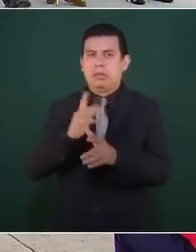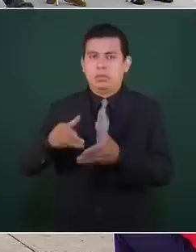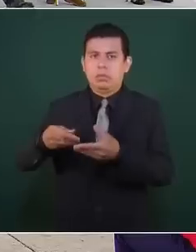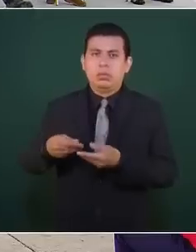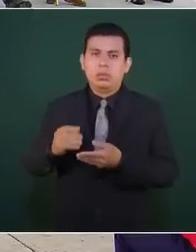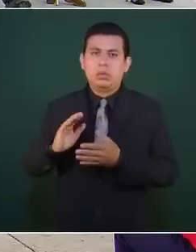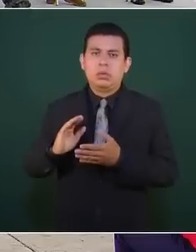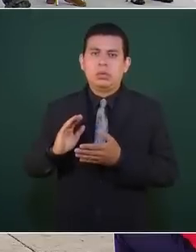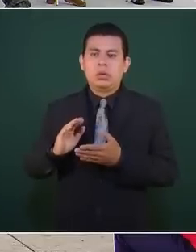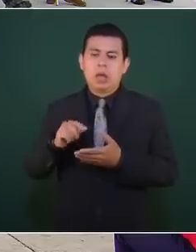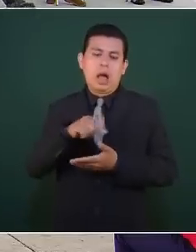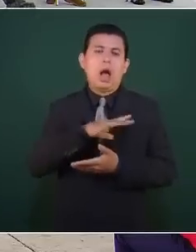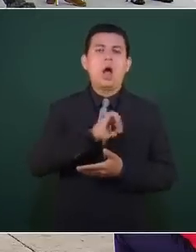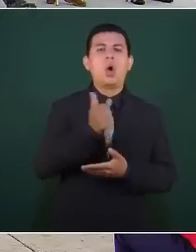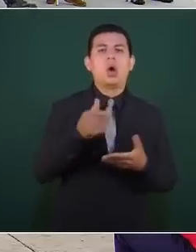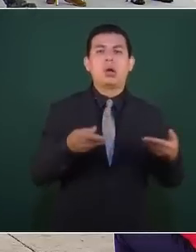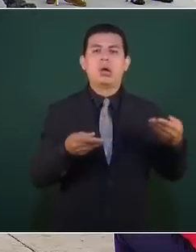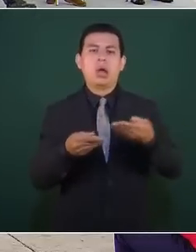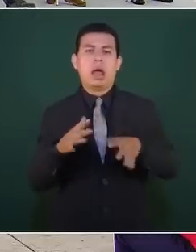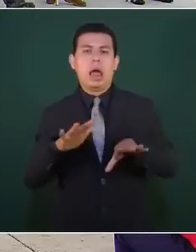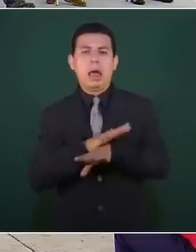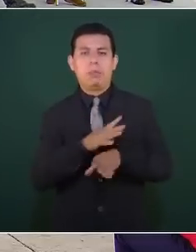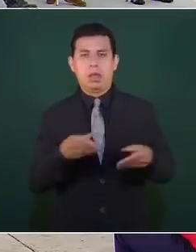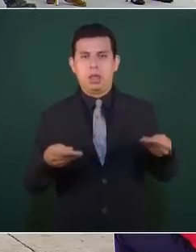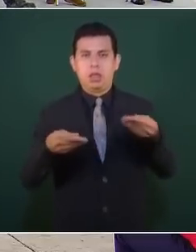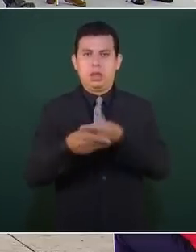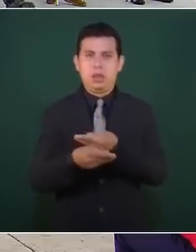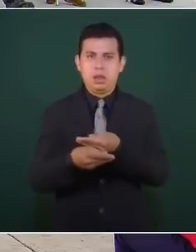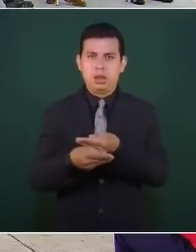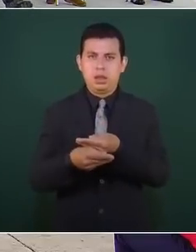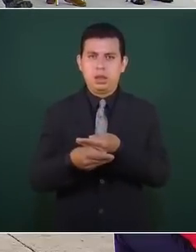porque tienes otra denuncia.